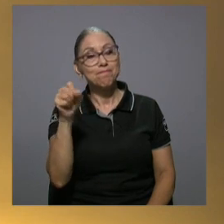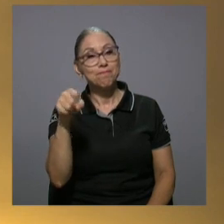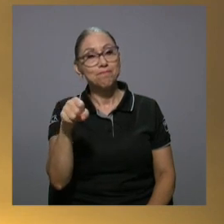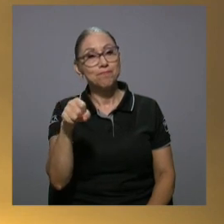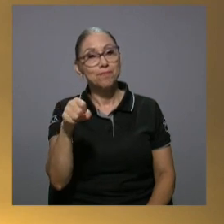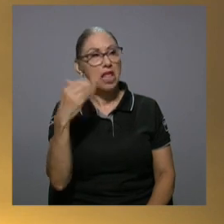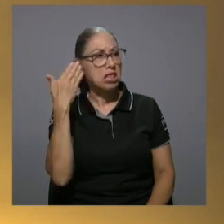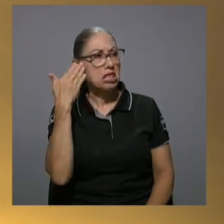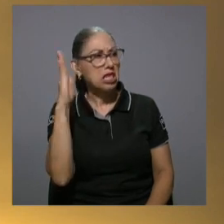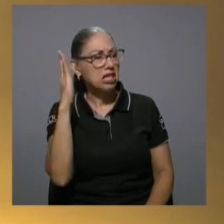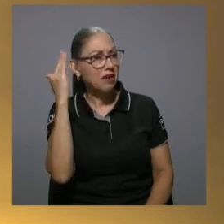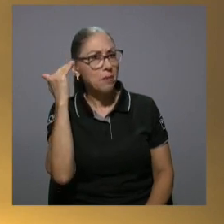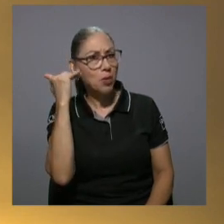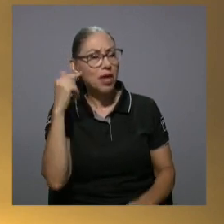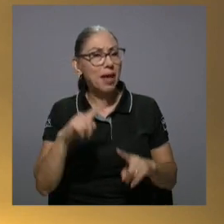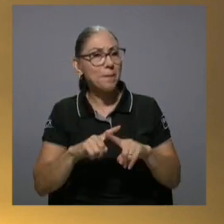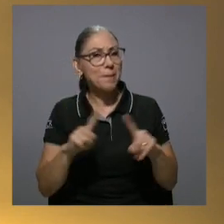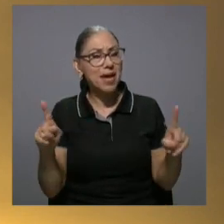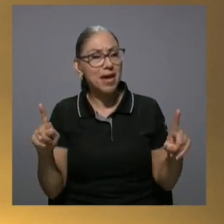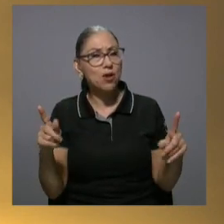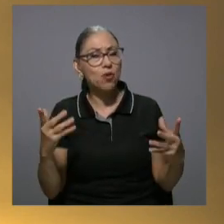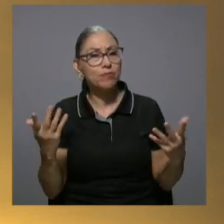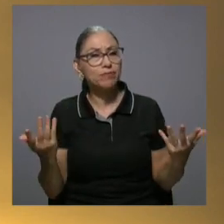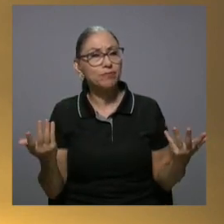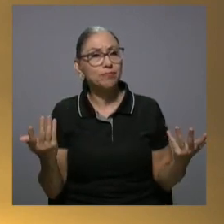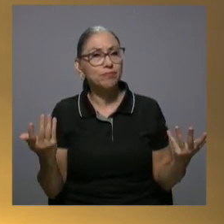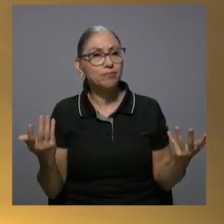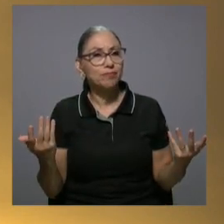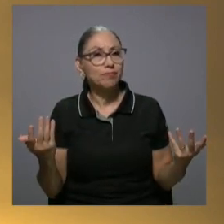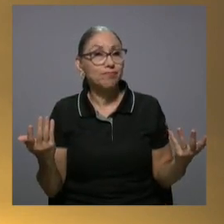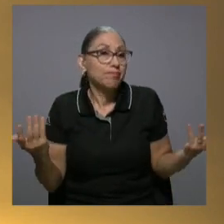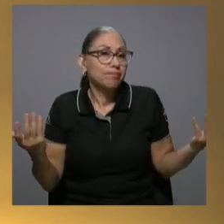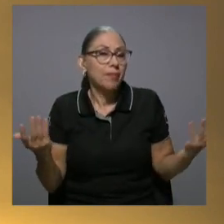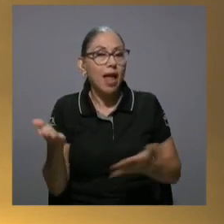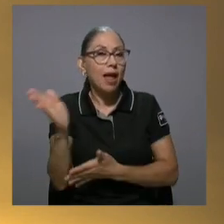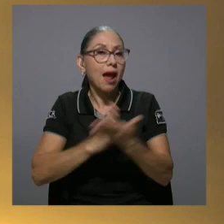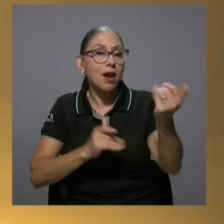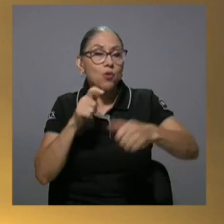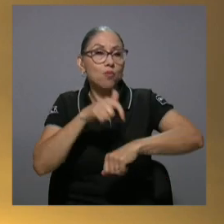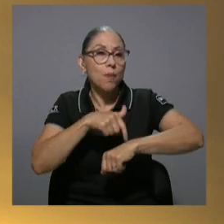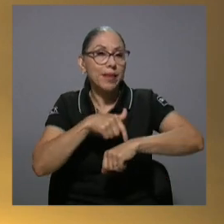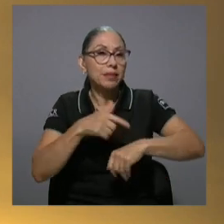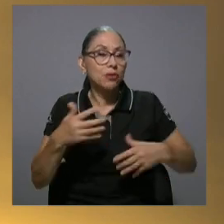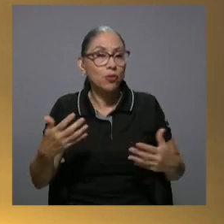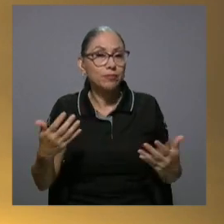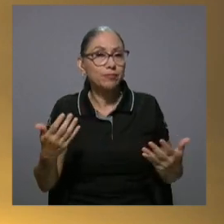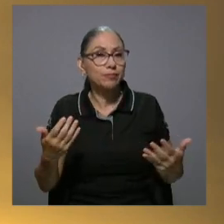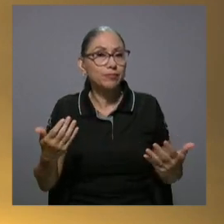Quién sabe por qué, pero en algún momento